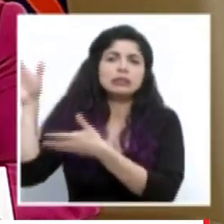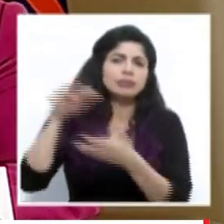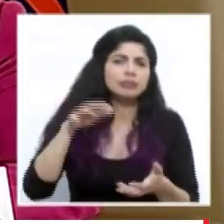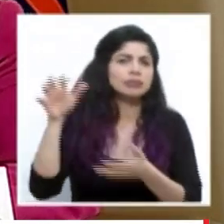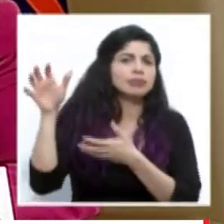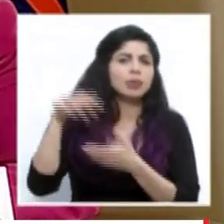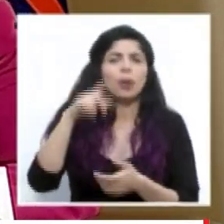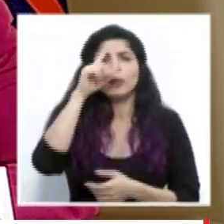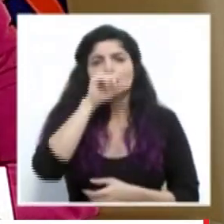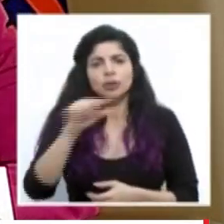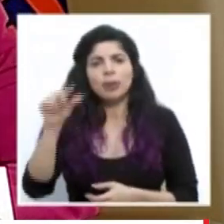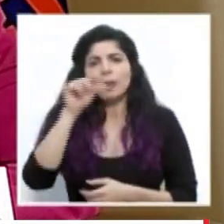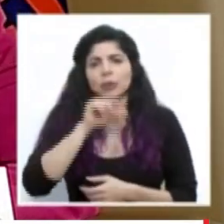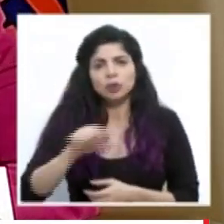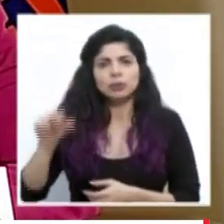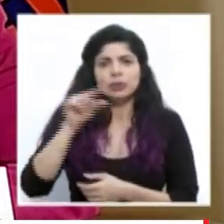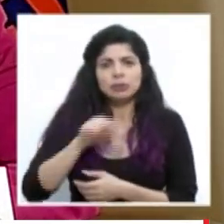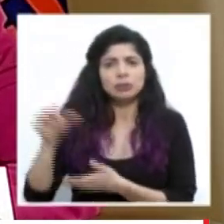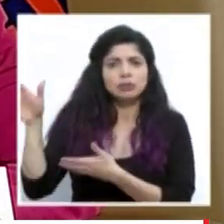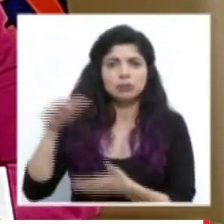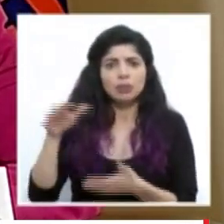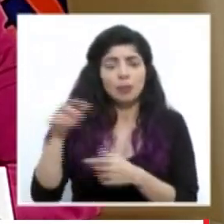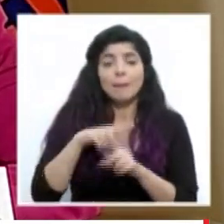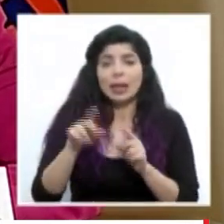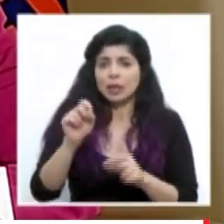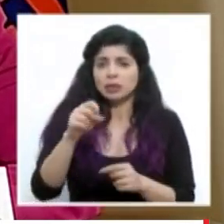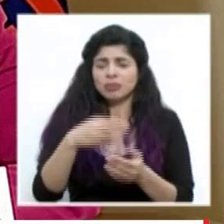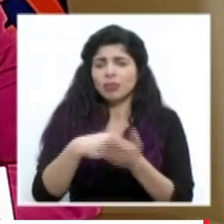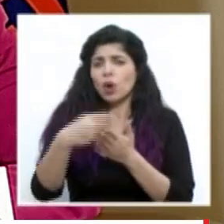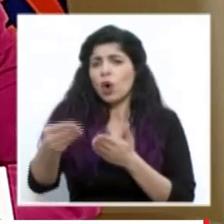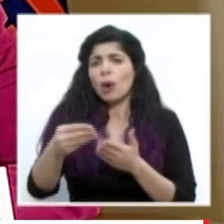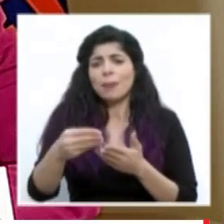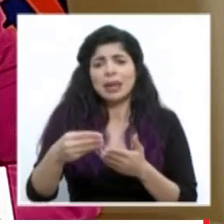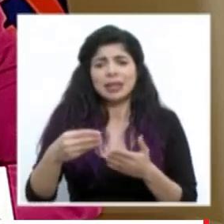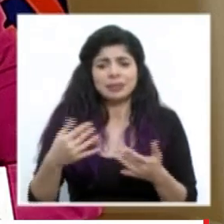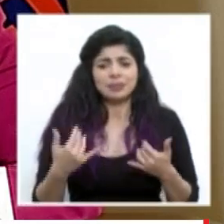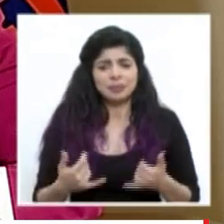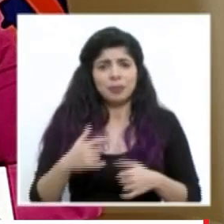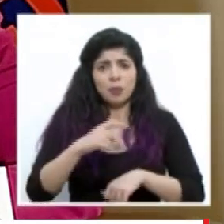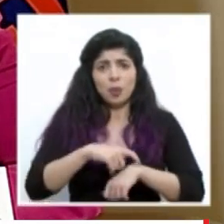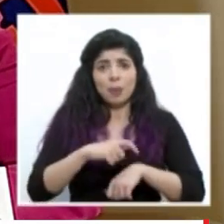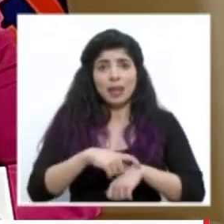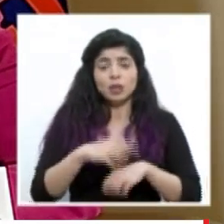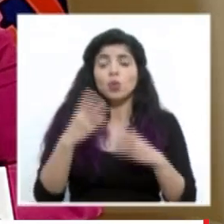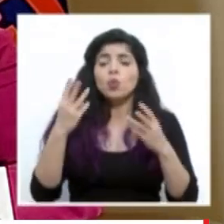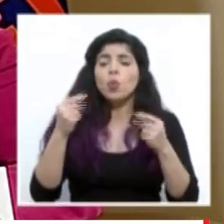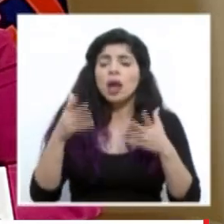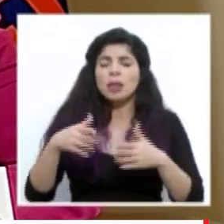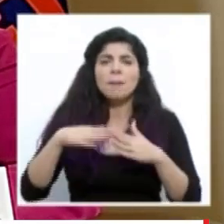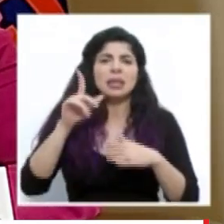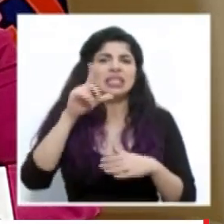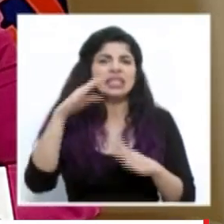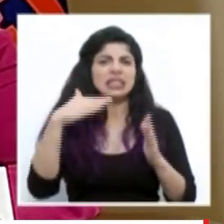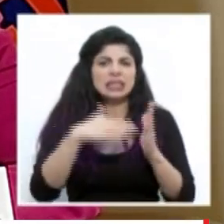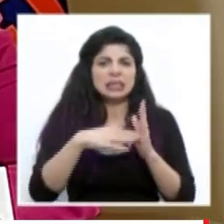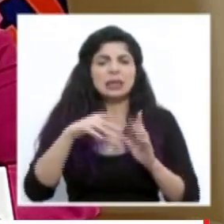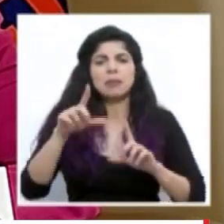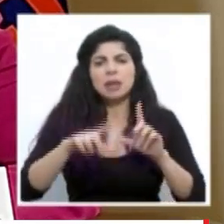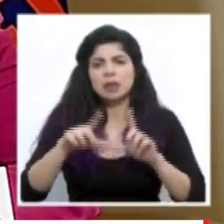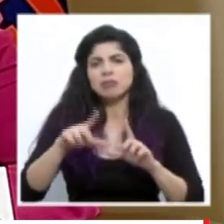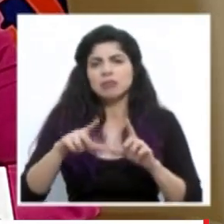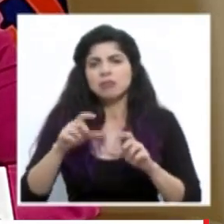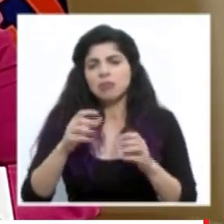todas las entregas semanales, pero realmente sí las compras ascienden en este momento de disponibles a 100,000 pruebas